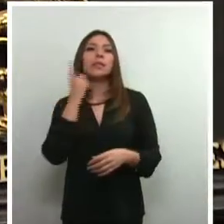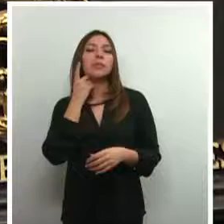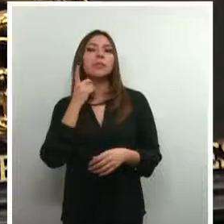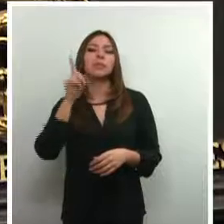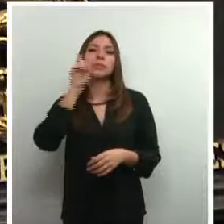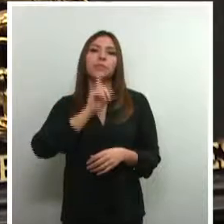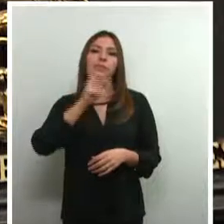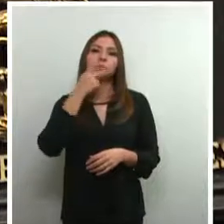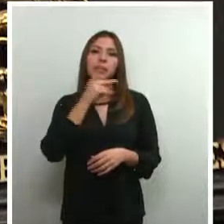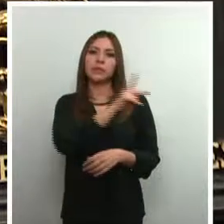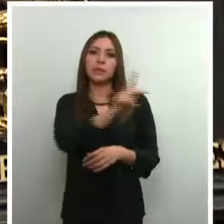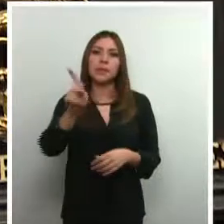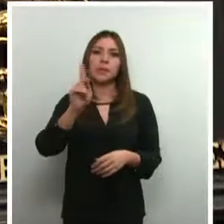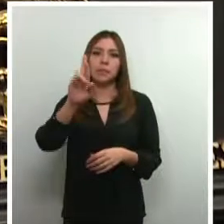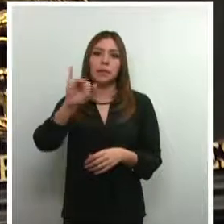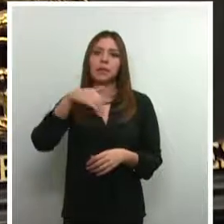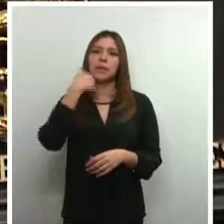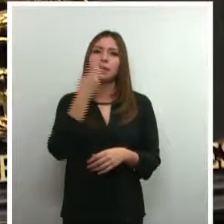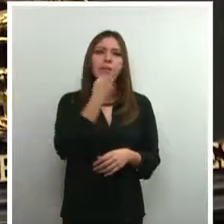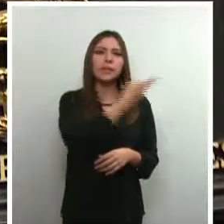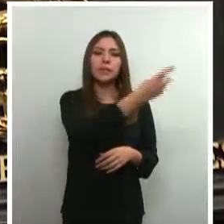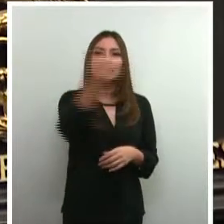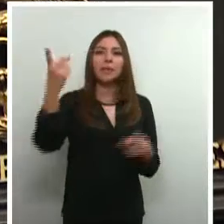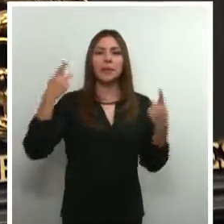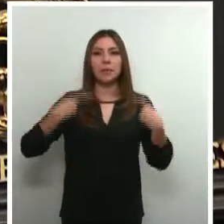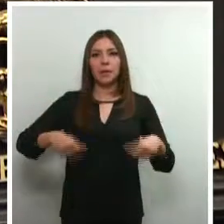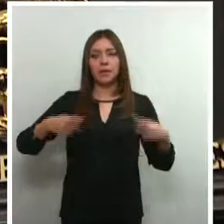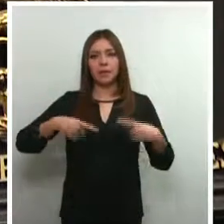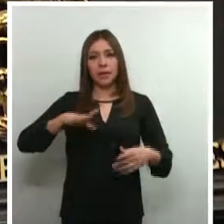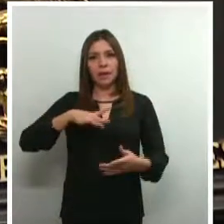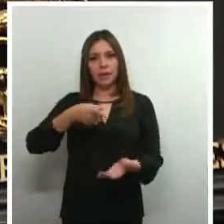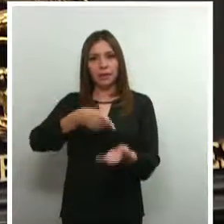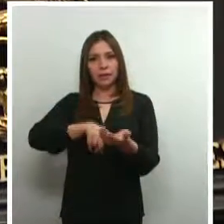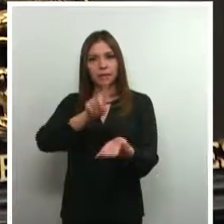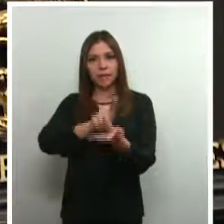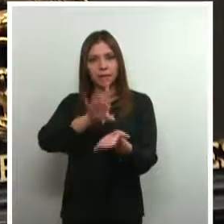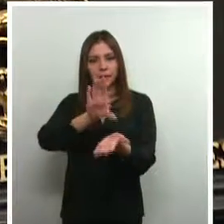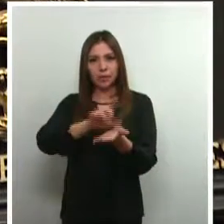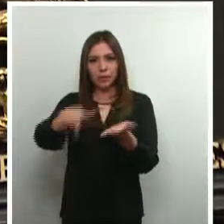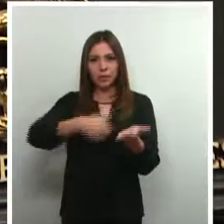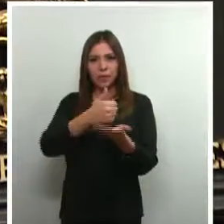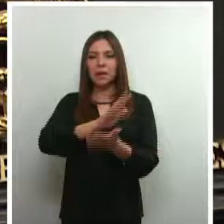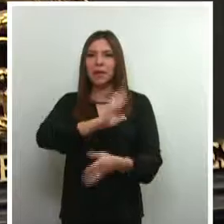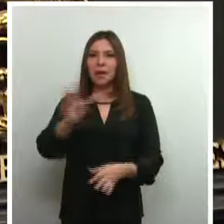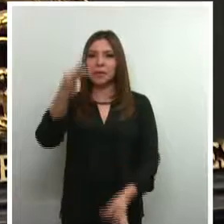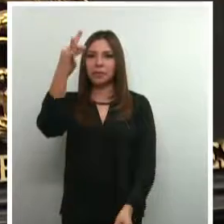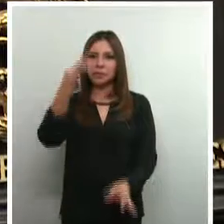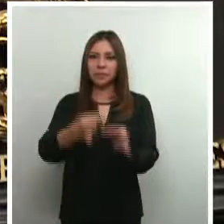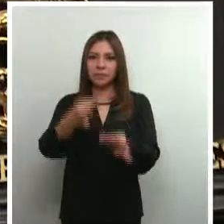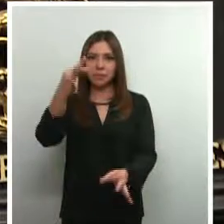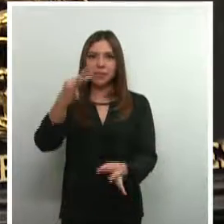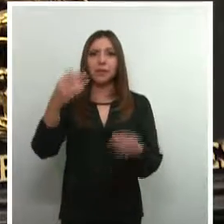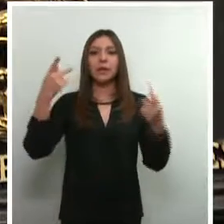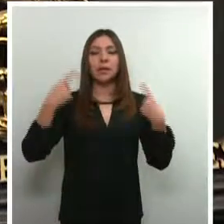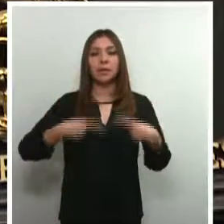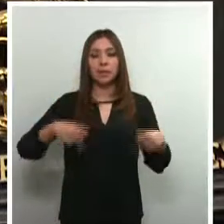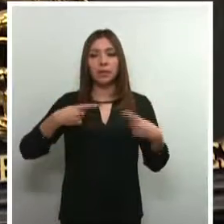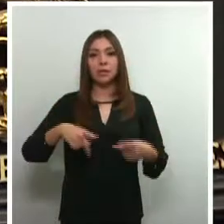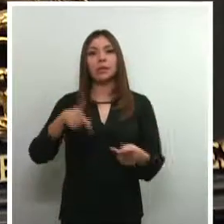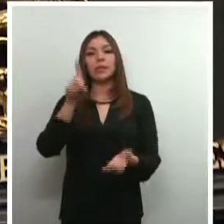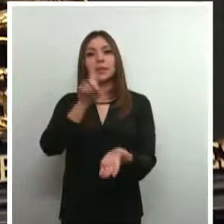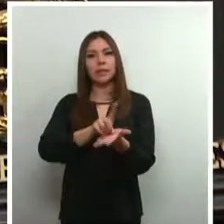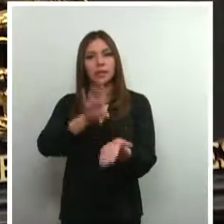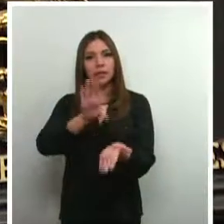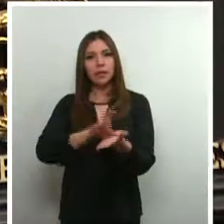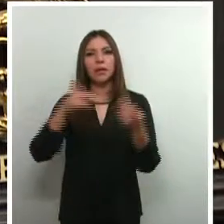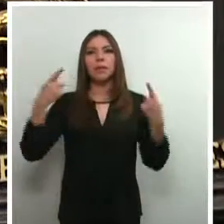queremos decirle a las personas con discapacidad en la ciudad que hemos cumplido. Con las personas con discapacidad, con